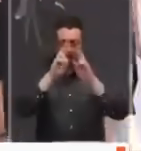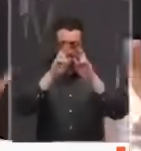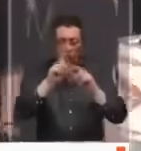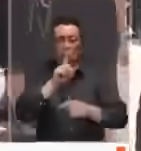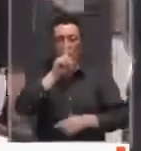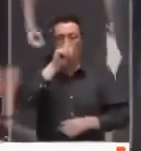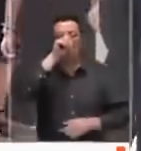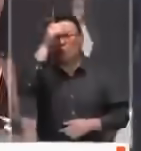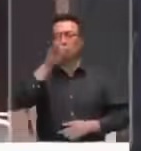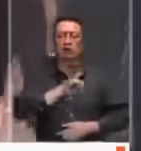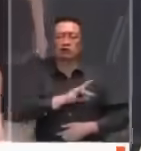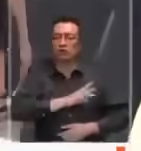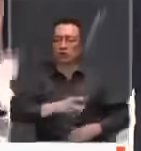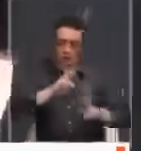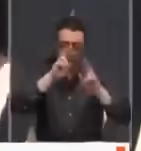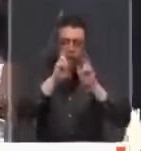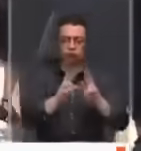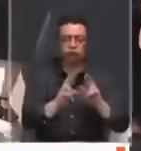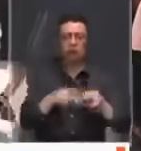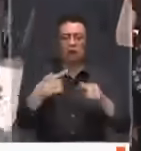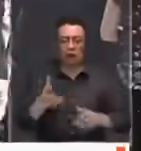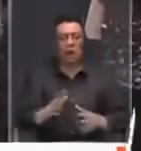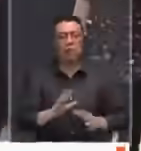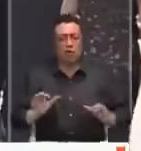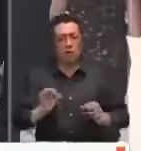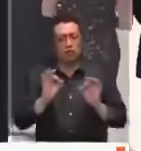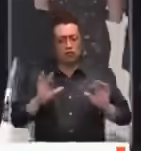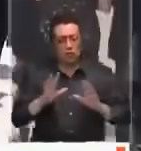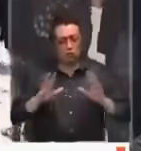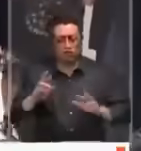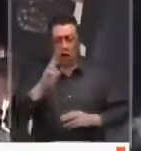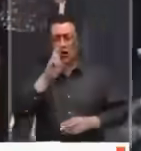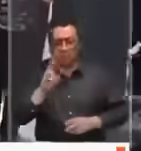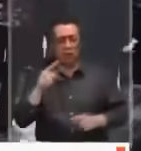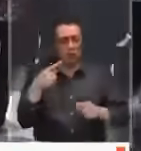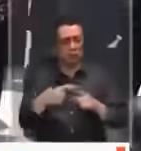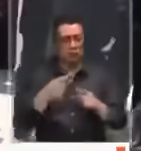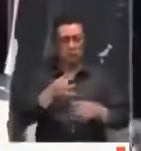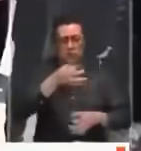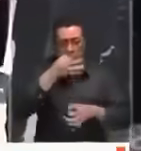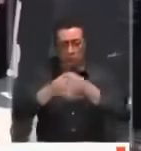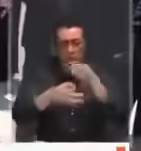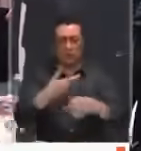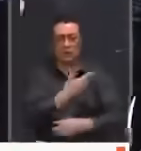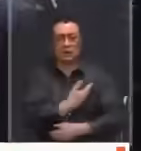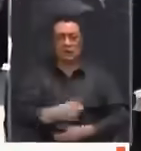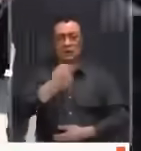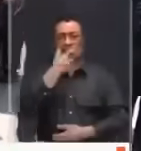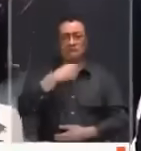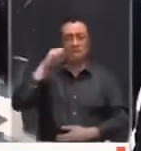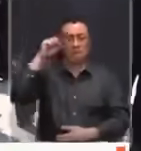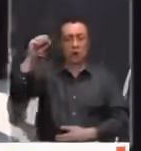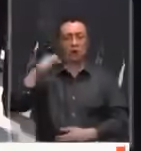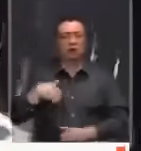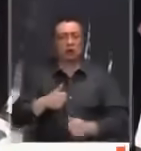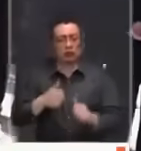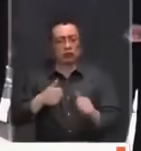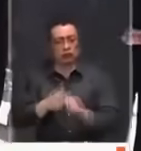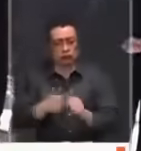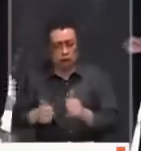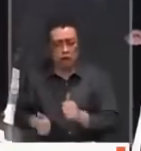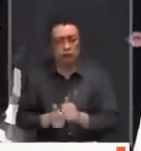a cabo con absoluto respeto, con palabras del presidente Gabriel Boric, de los colaboradores